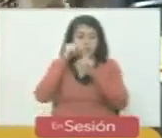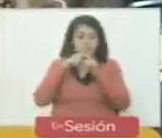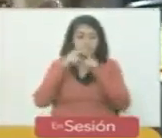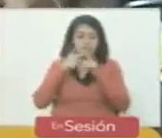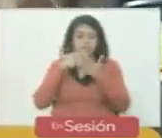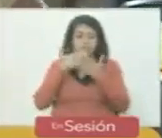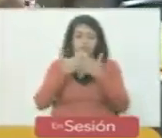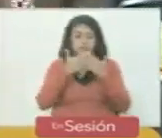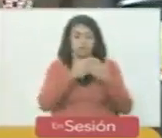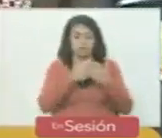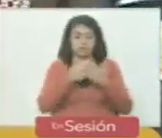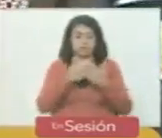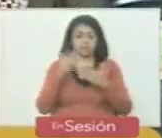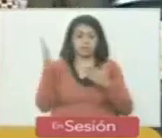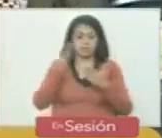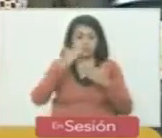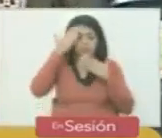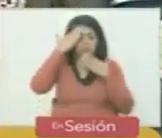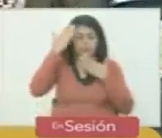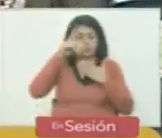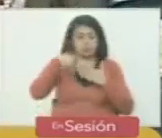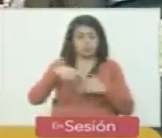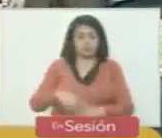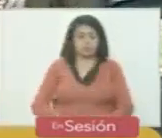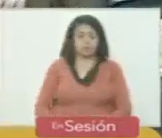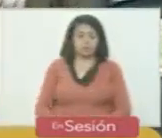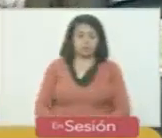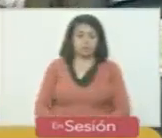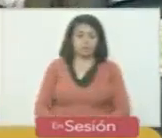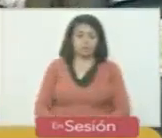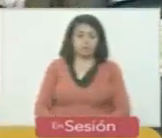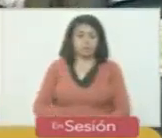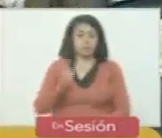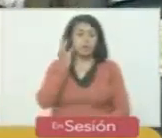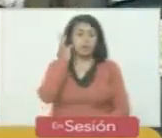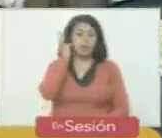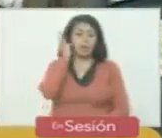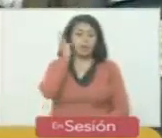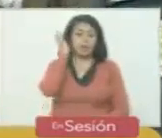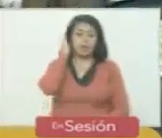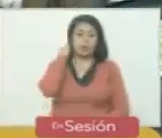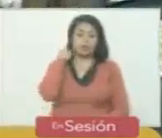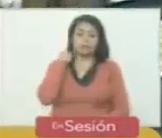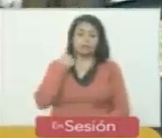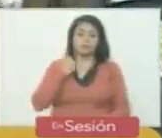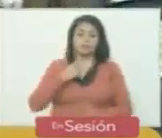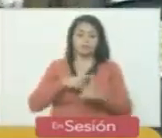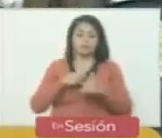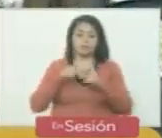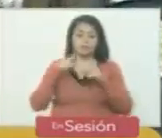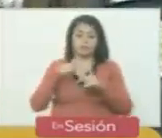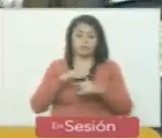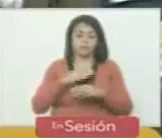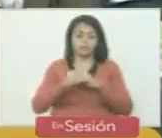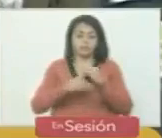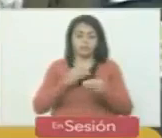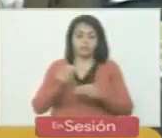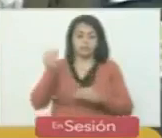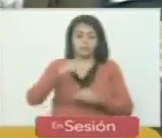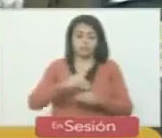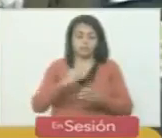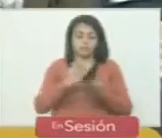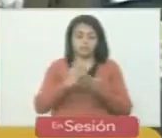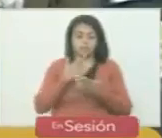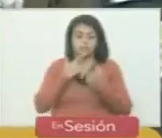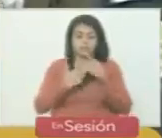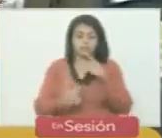les agradecemos mucho y los saludamos también. Las mujeres, en definitiva, han sido, como se ha